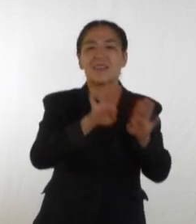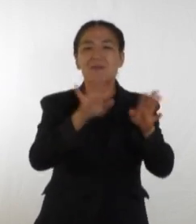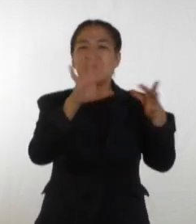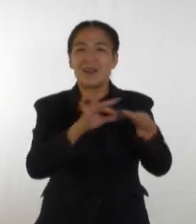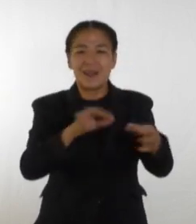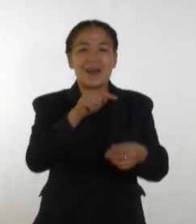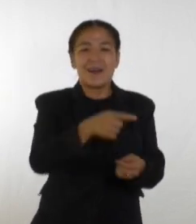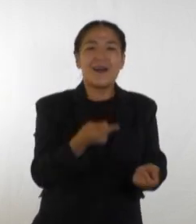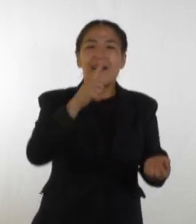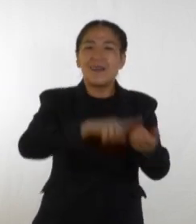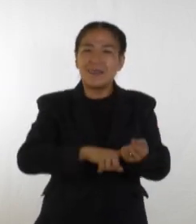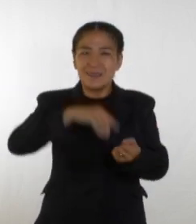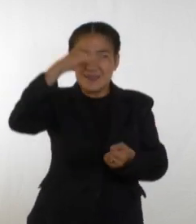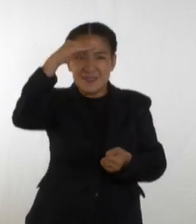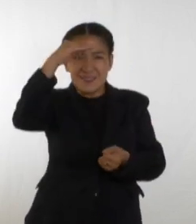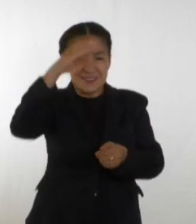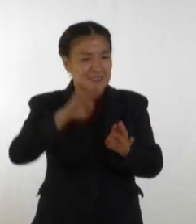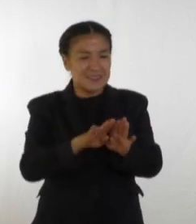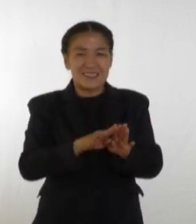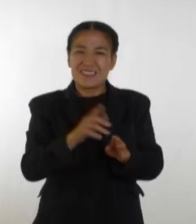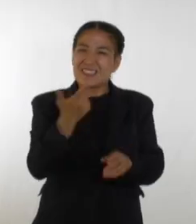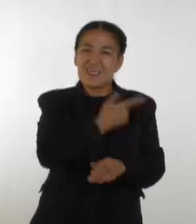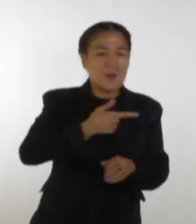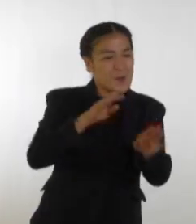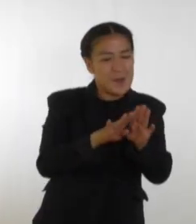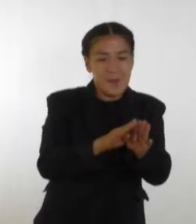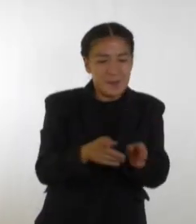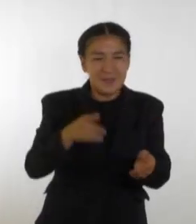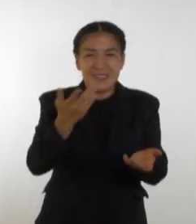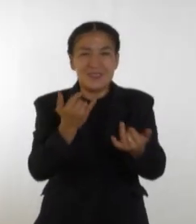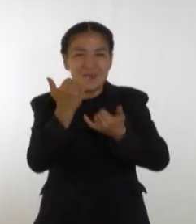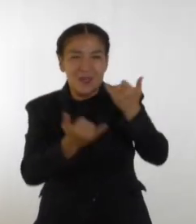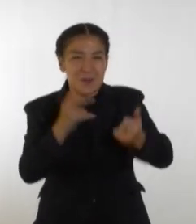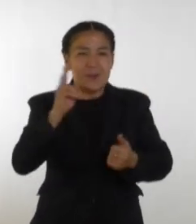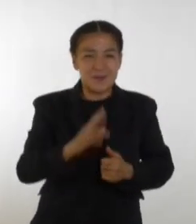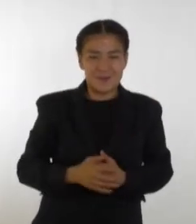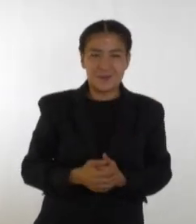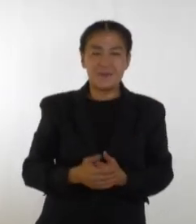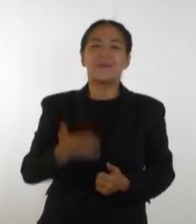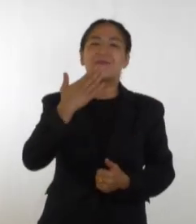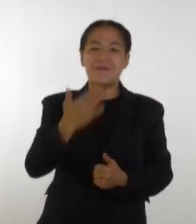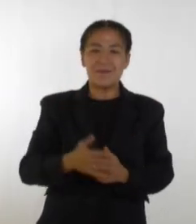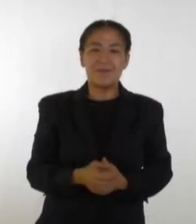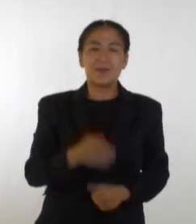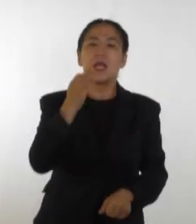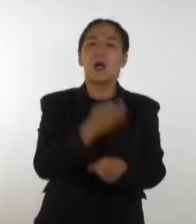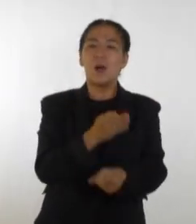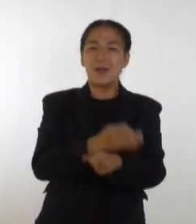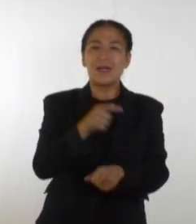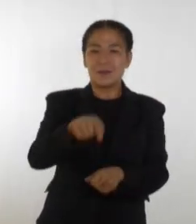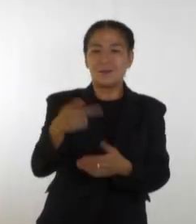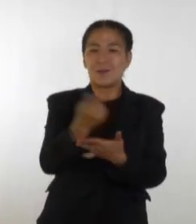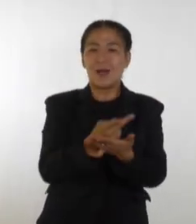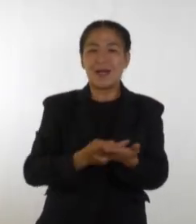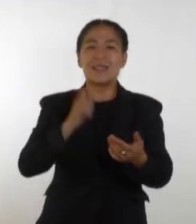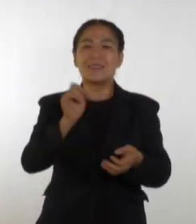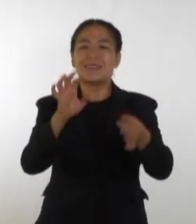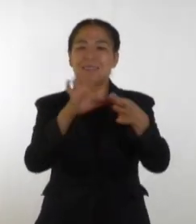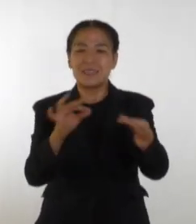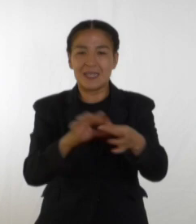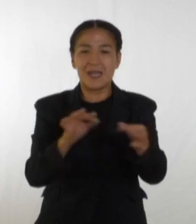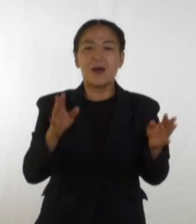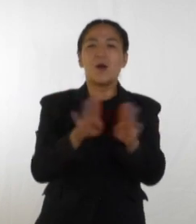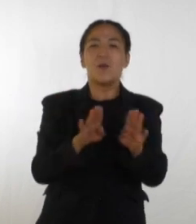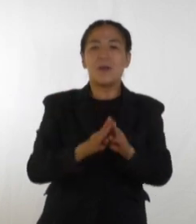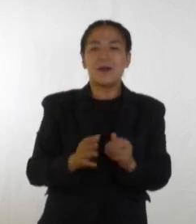fondo de su corazoncito no le gustaba. Muy bien, en el programa estamos haciendo por